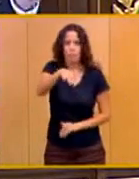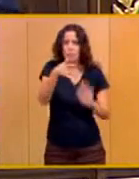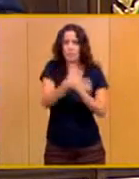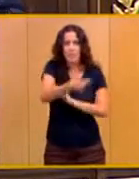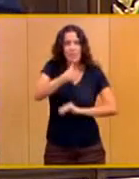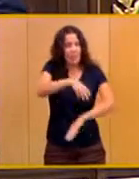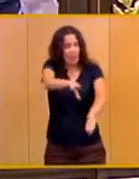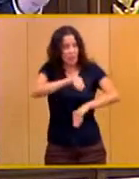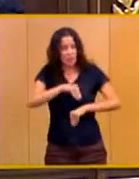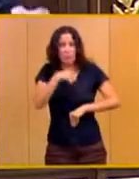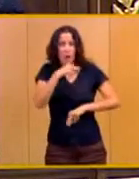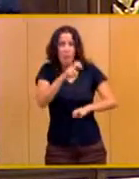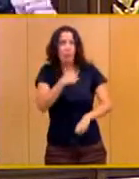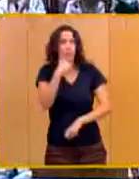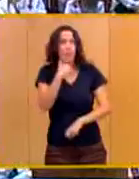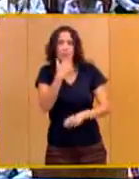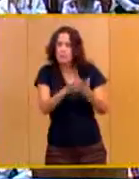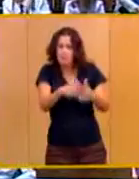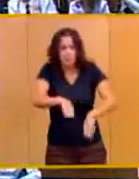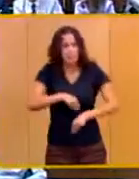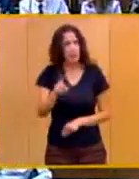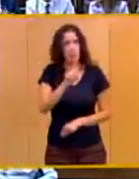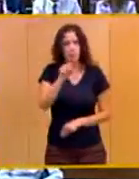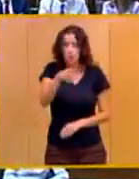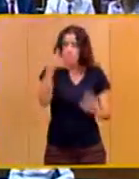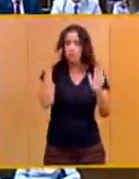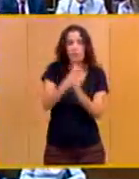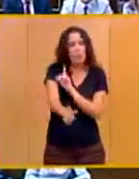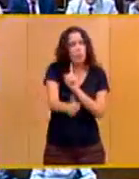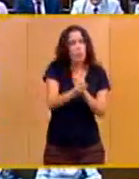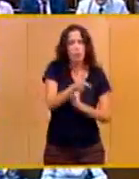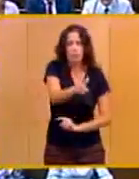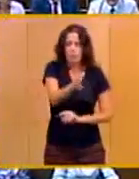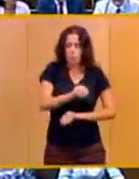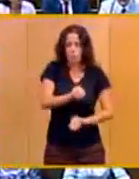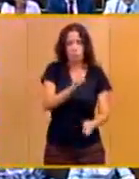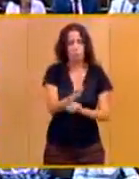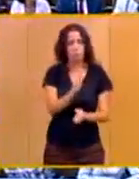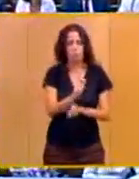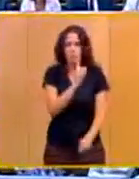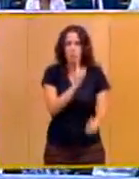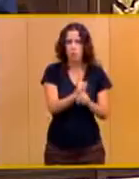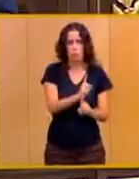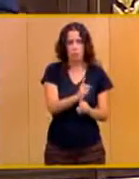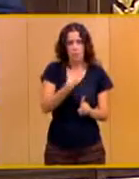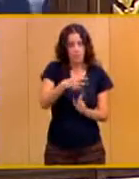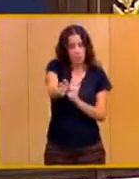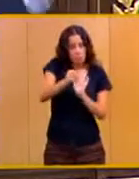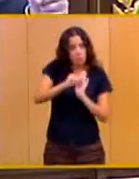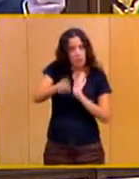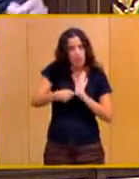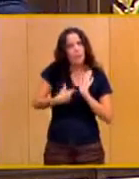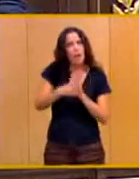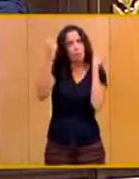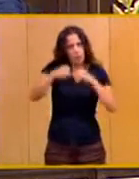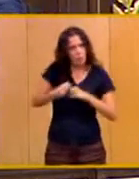que pronunció aquí. Usted ha atentado contra un derecho de los pensionistas que estaba recogido en una ley aprobado por todos.